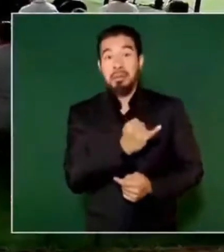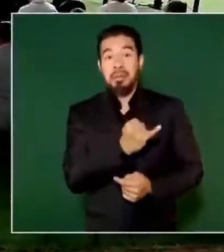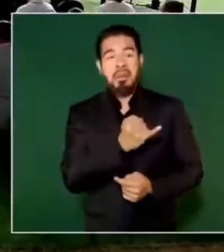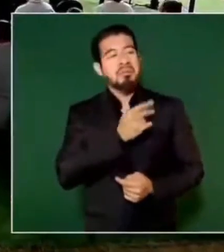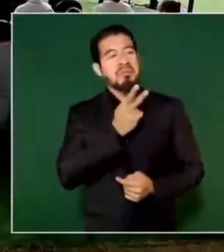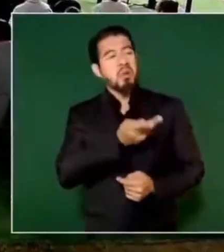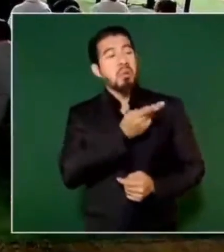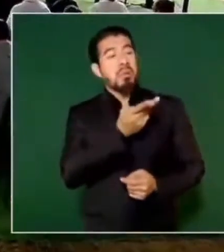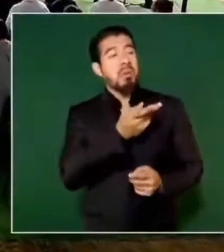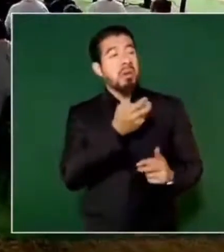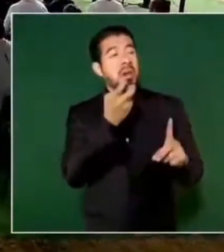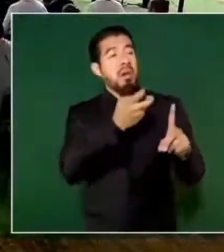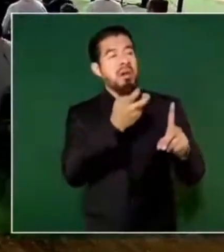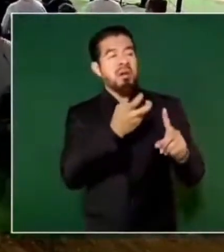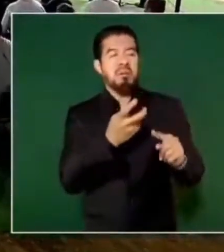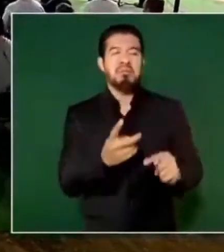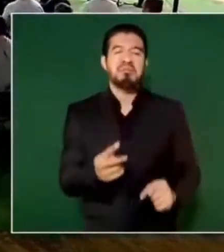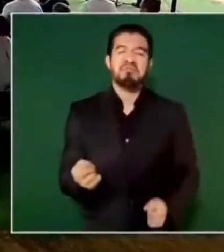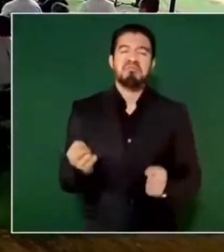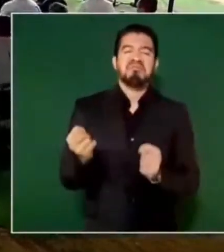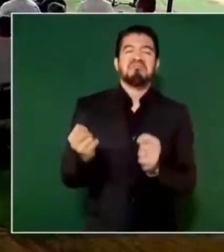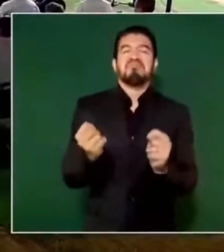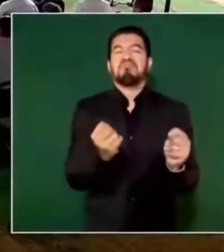no les importa.